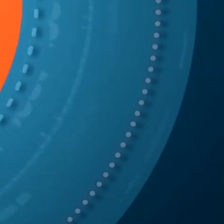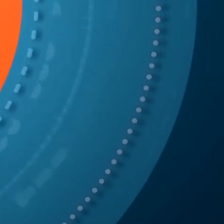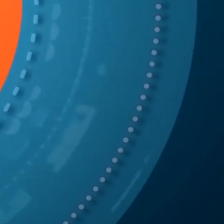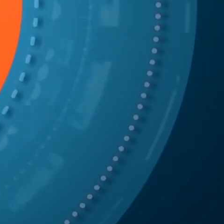¡Gracias! ¡Gracias! ¡Gracias!